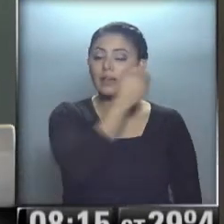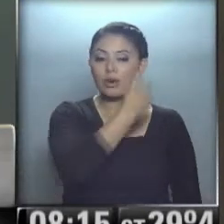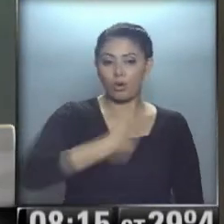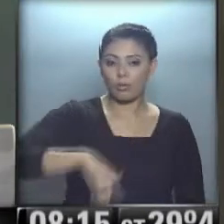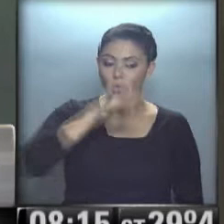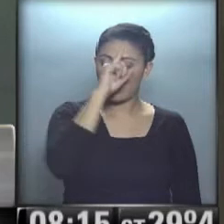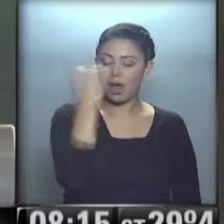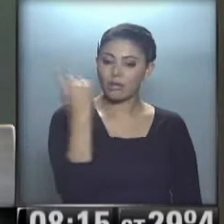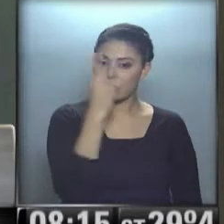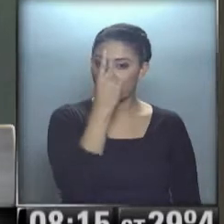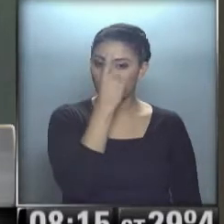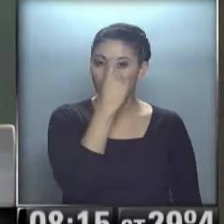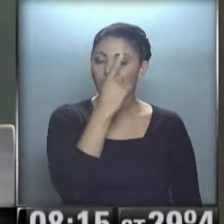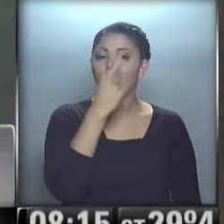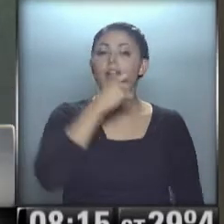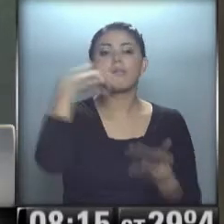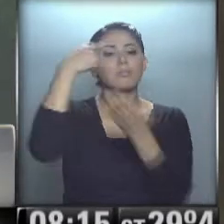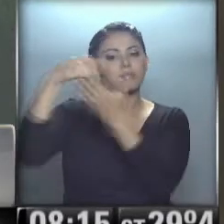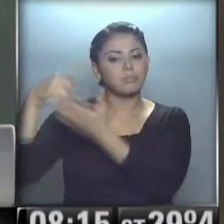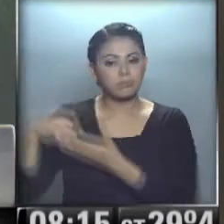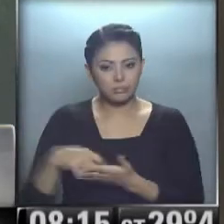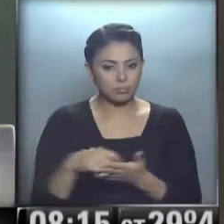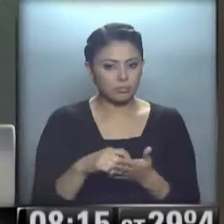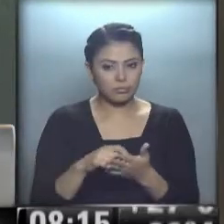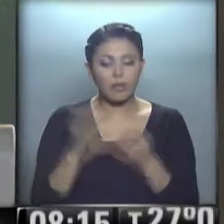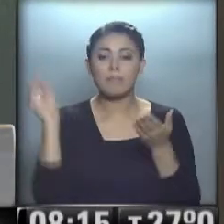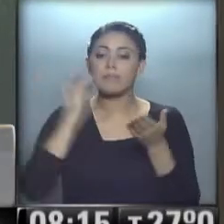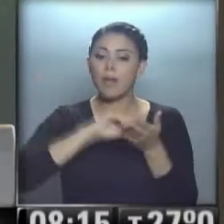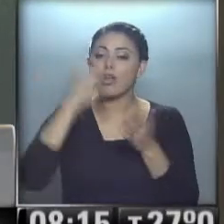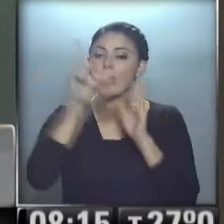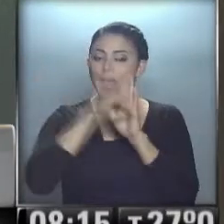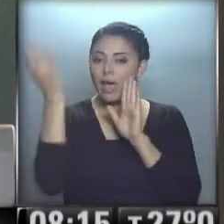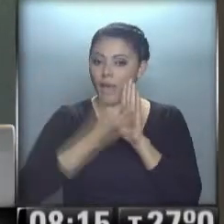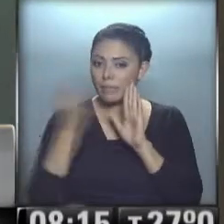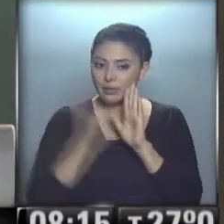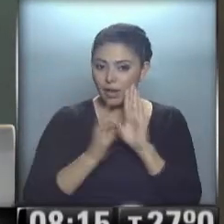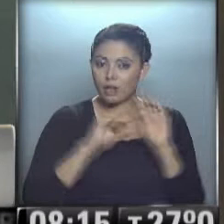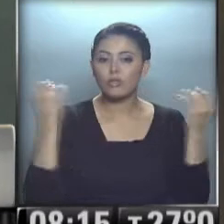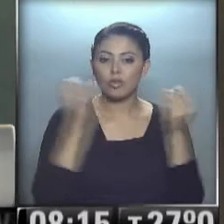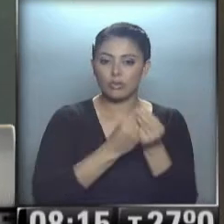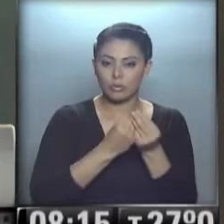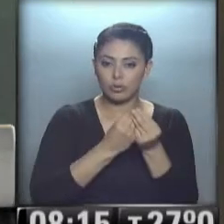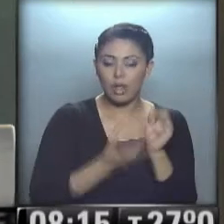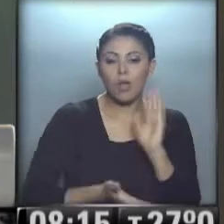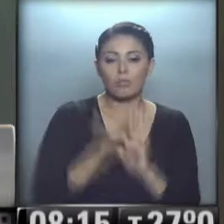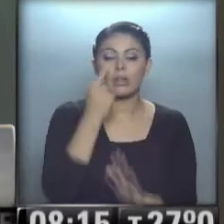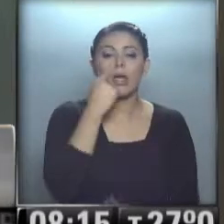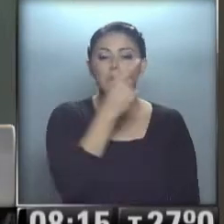concepto de recursos coparticipables y otras leyes especiales alcanzó a un incremento de